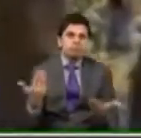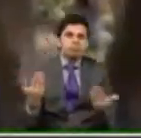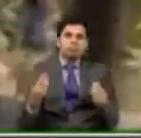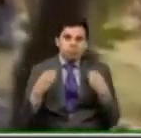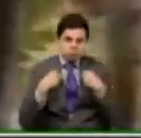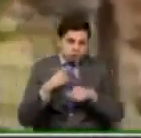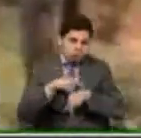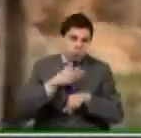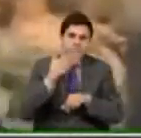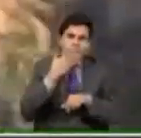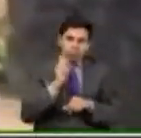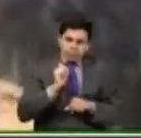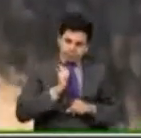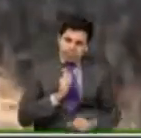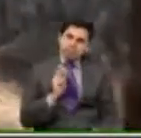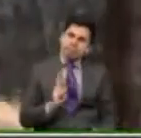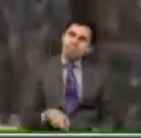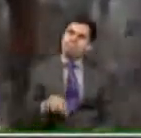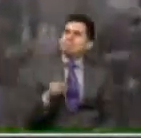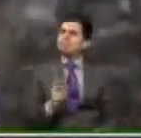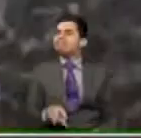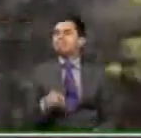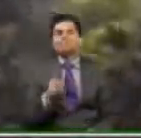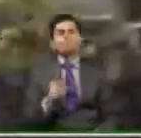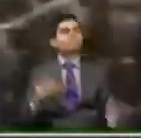un tiempo con usted mismo y disfrutar de un buen